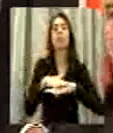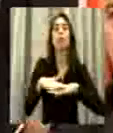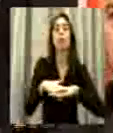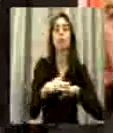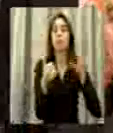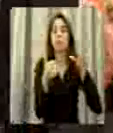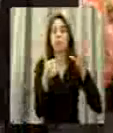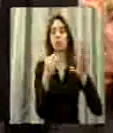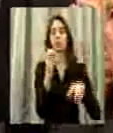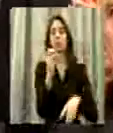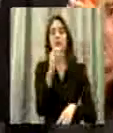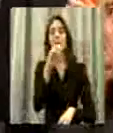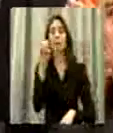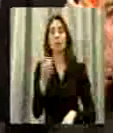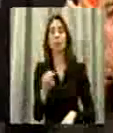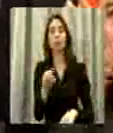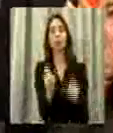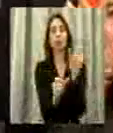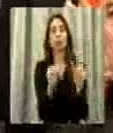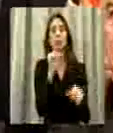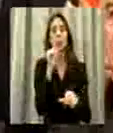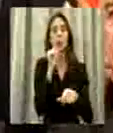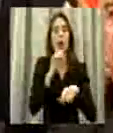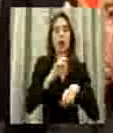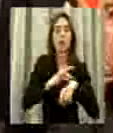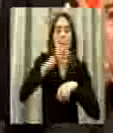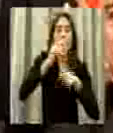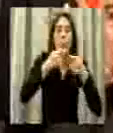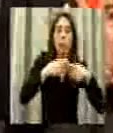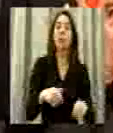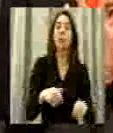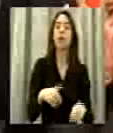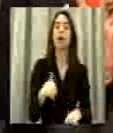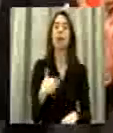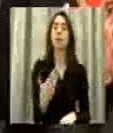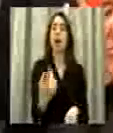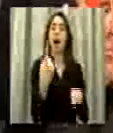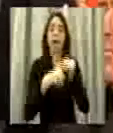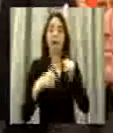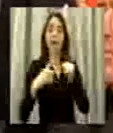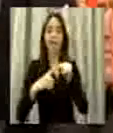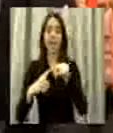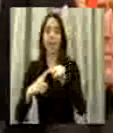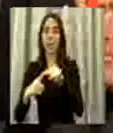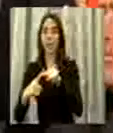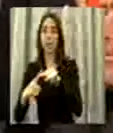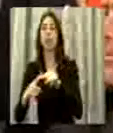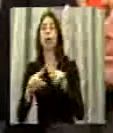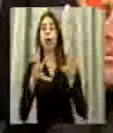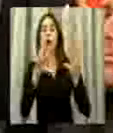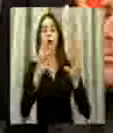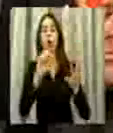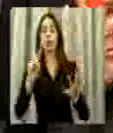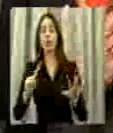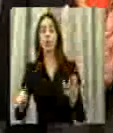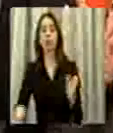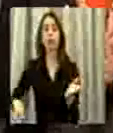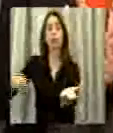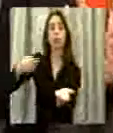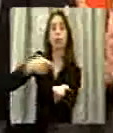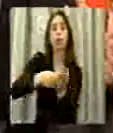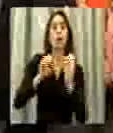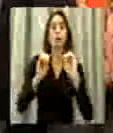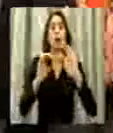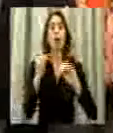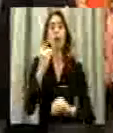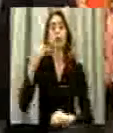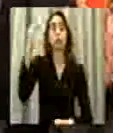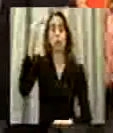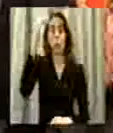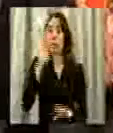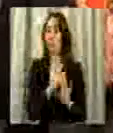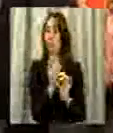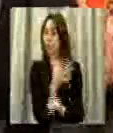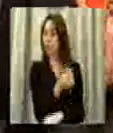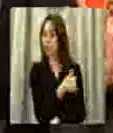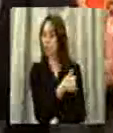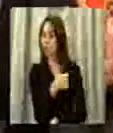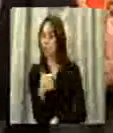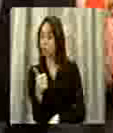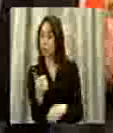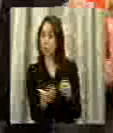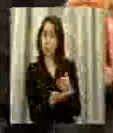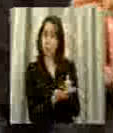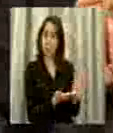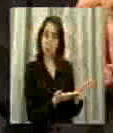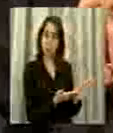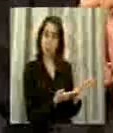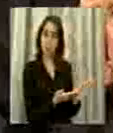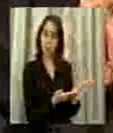el 60% más vulnerable y asegurando crédito subsidiado hasta el 90% en educación superior. Es decir, solamente se excluye